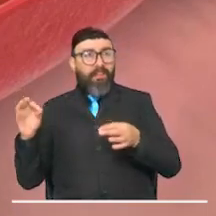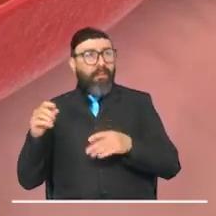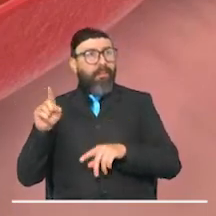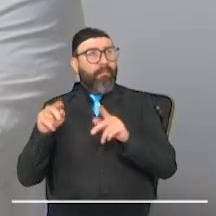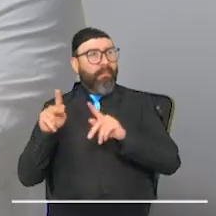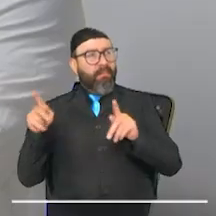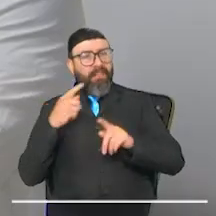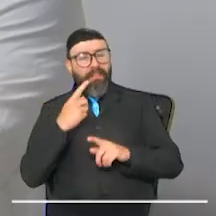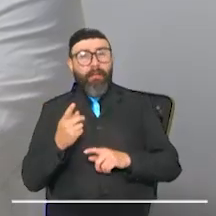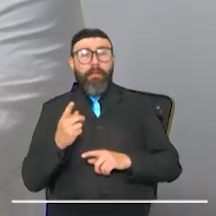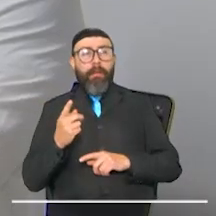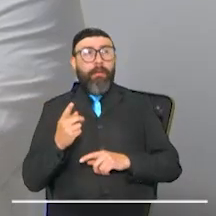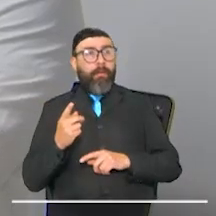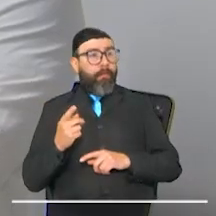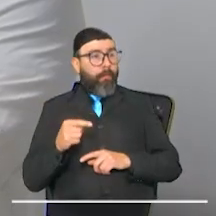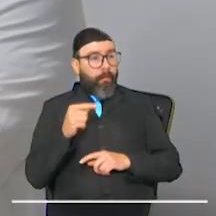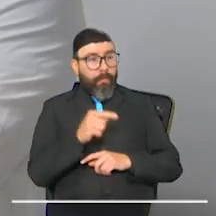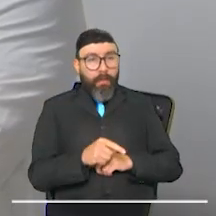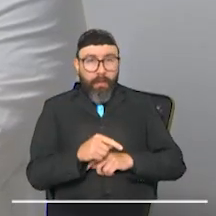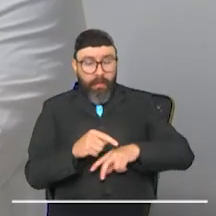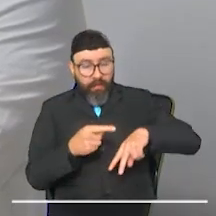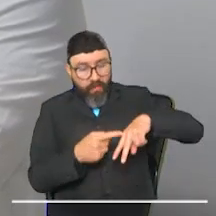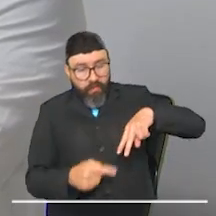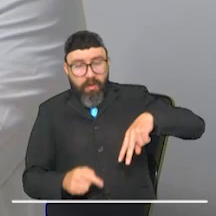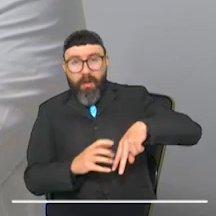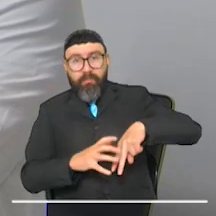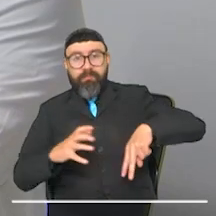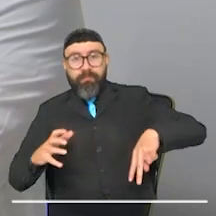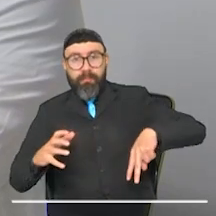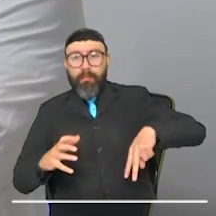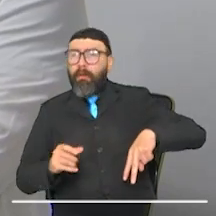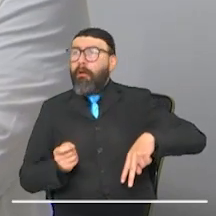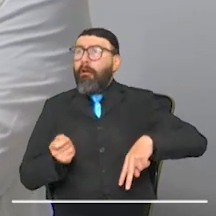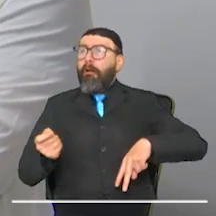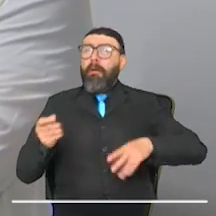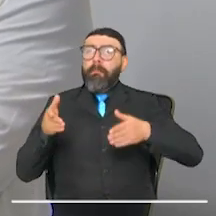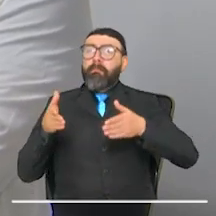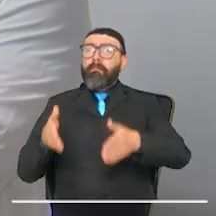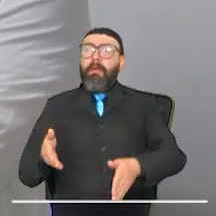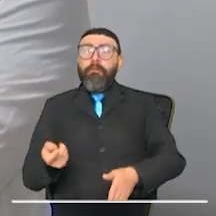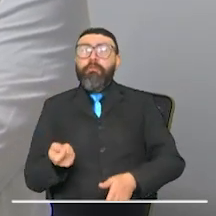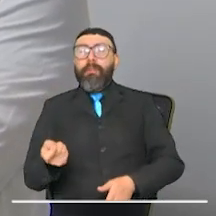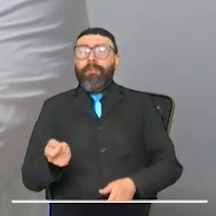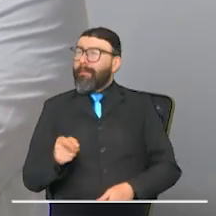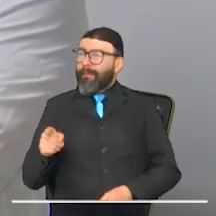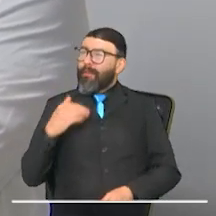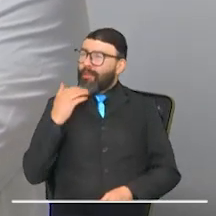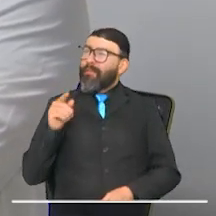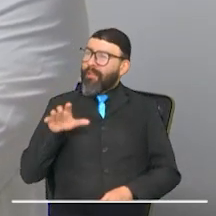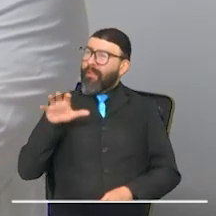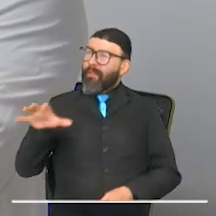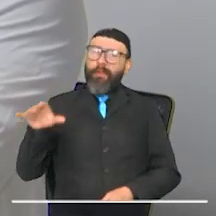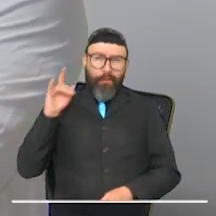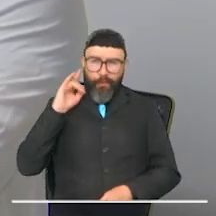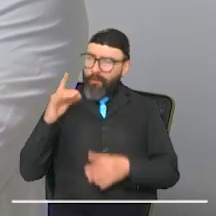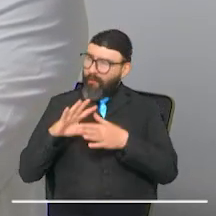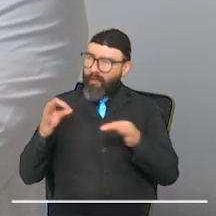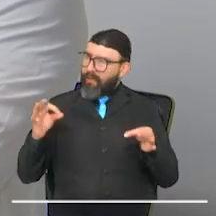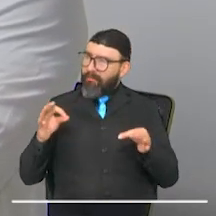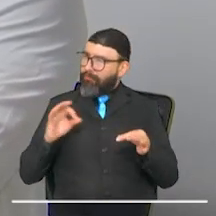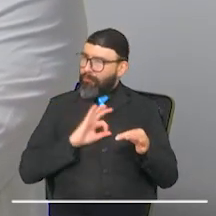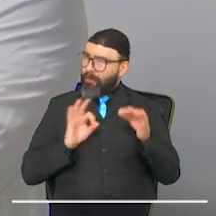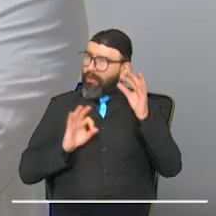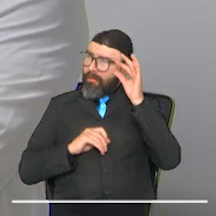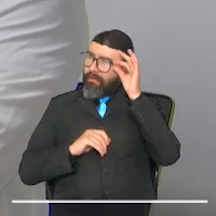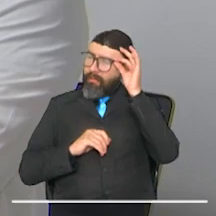jocoso cuando la pata se hincha la tumba relincha no sé si usted en su país en Cuba escuchó ese término